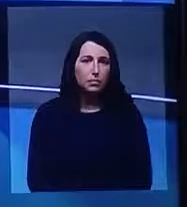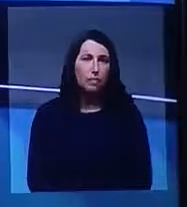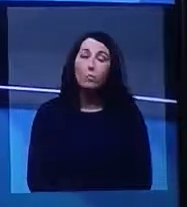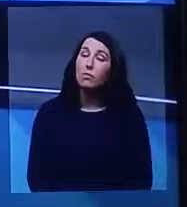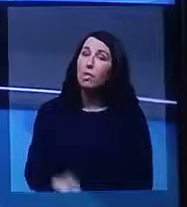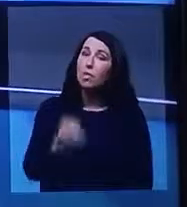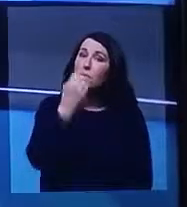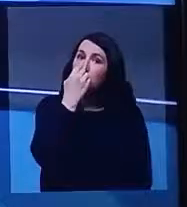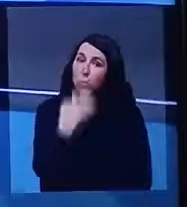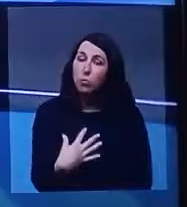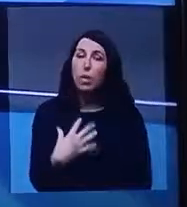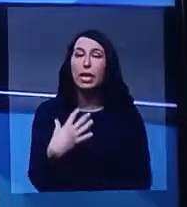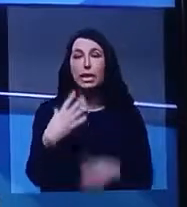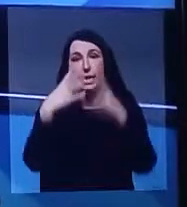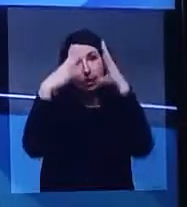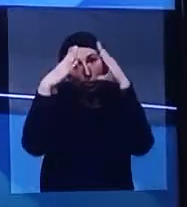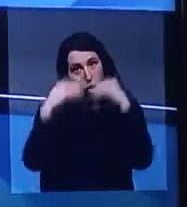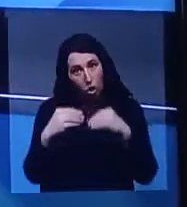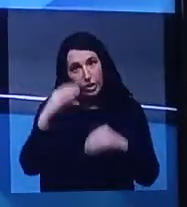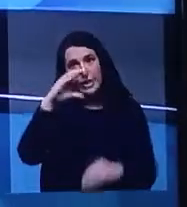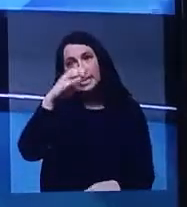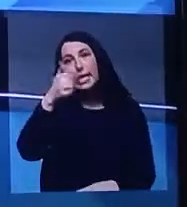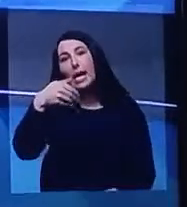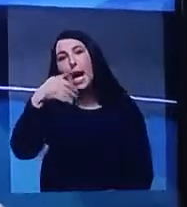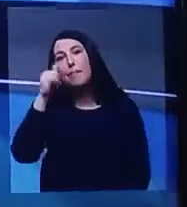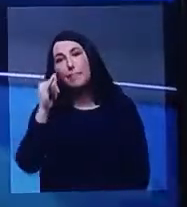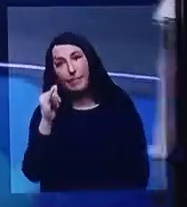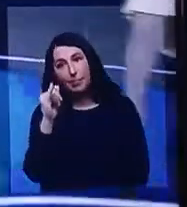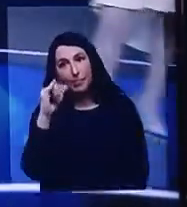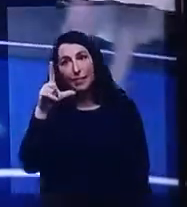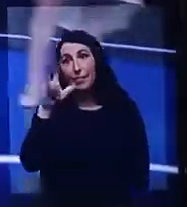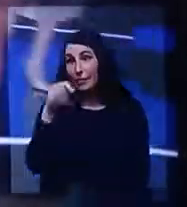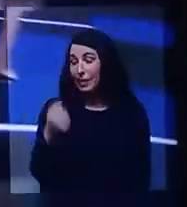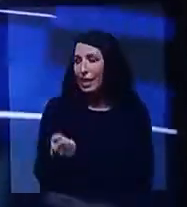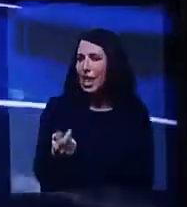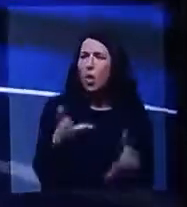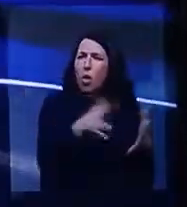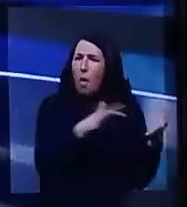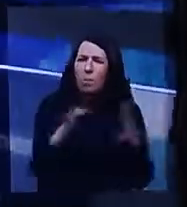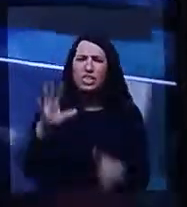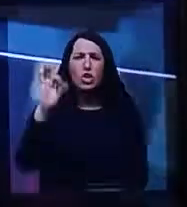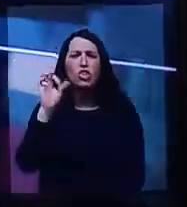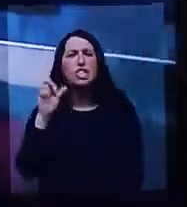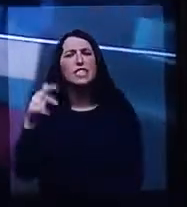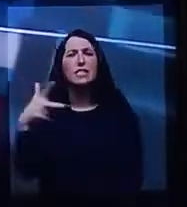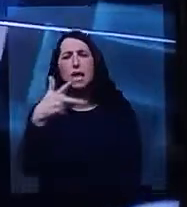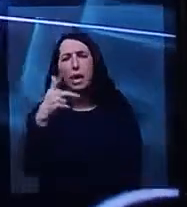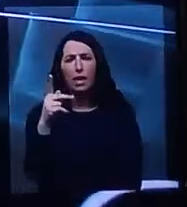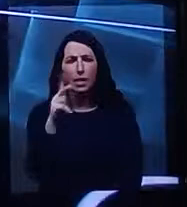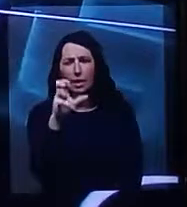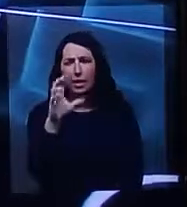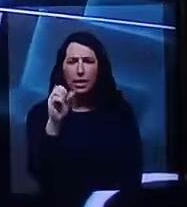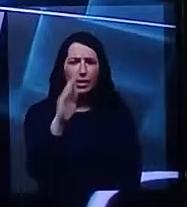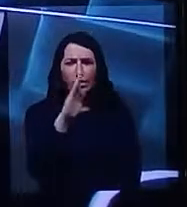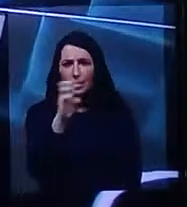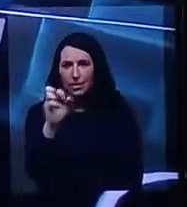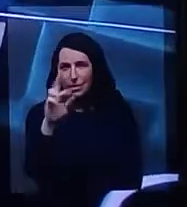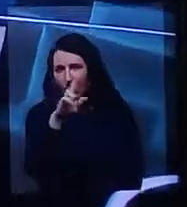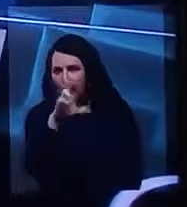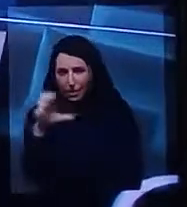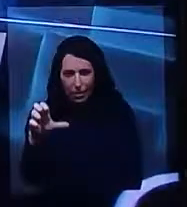Buenas noches, Cami, Civils. ¿Cómo es esto de que Shakespeare llega al cementerio del buceo? Sí, al cementerio del buceo,